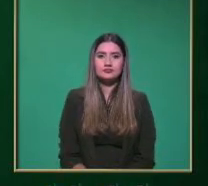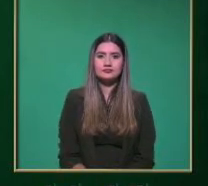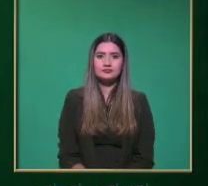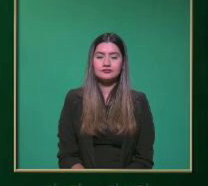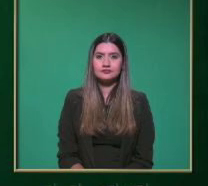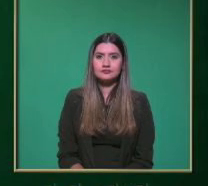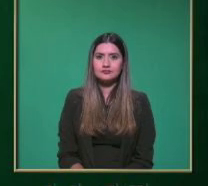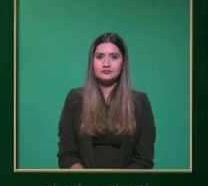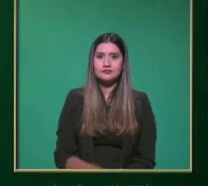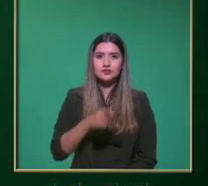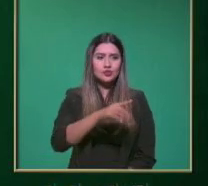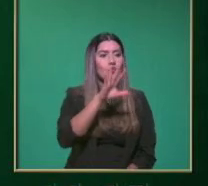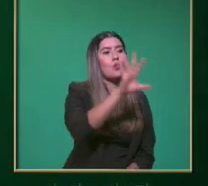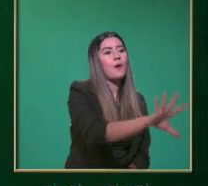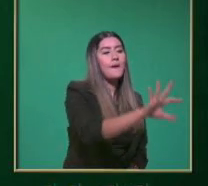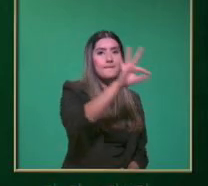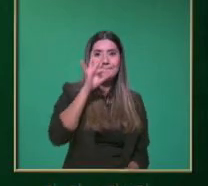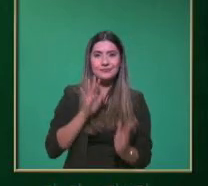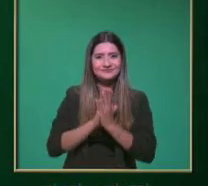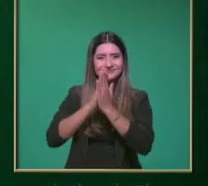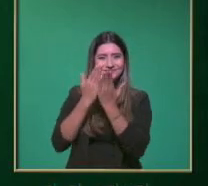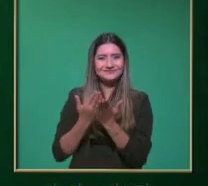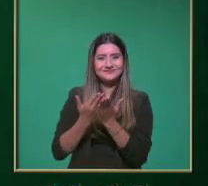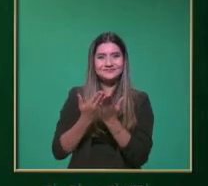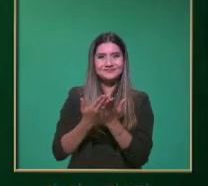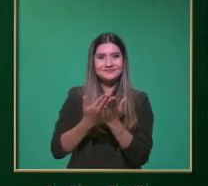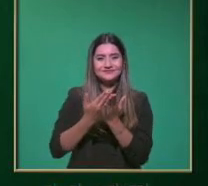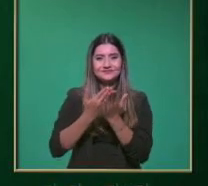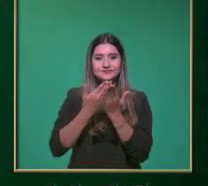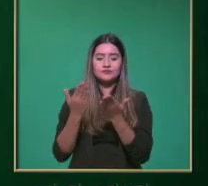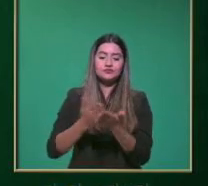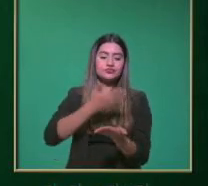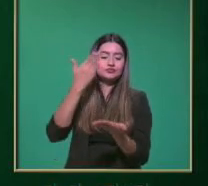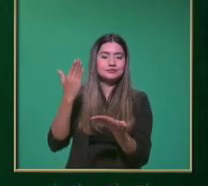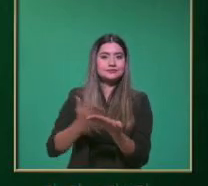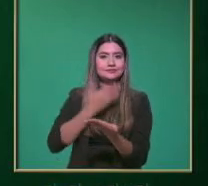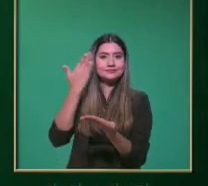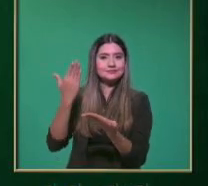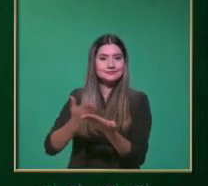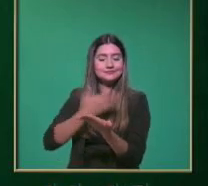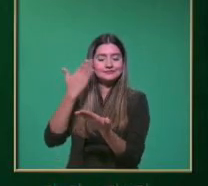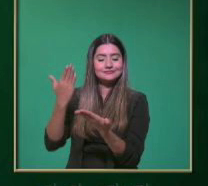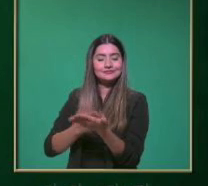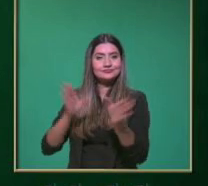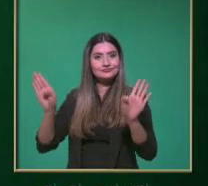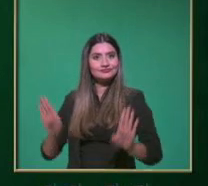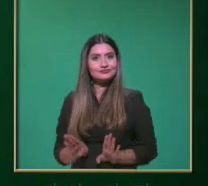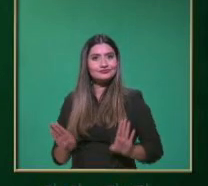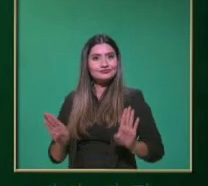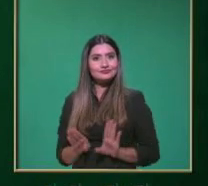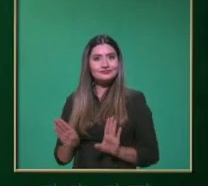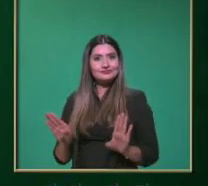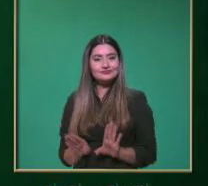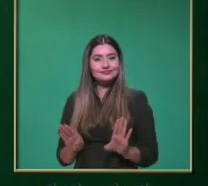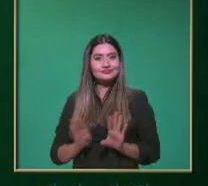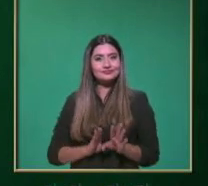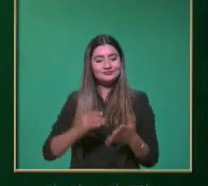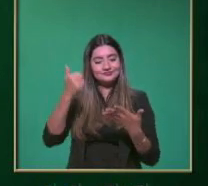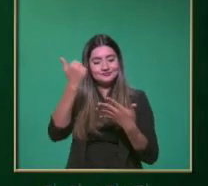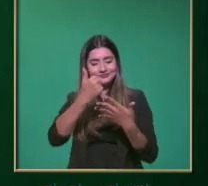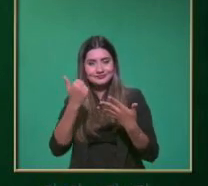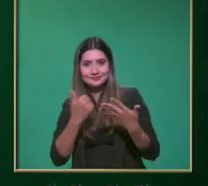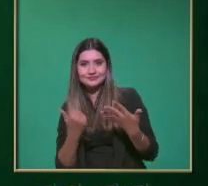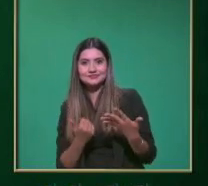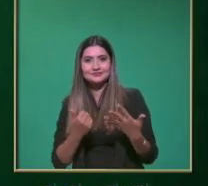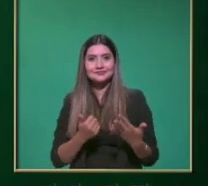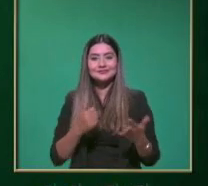lo tienen a la mano, ábranlo y denle vuelta a cada hoja. Vean la característica, las características de cada uno de los tipos